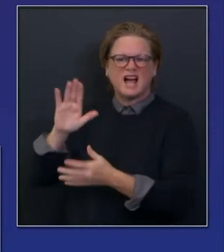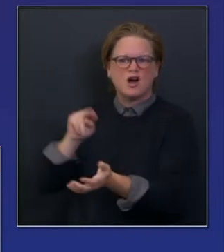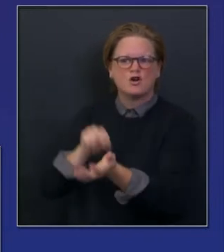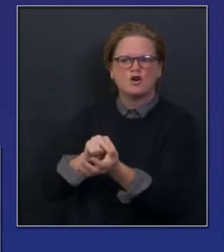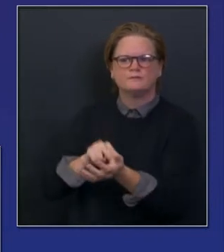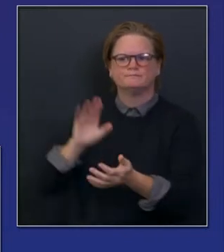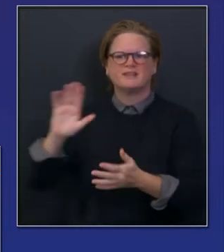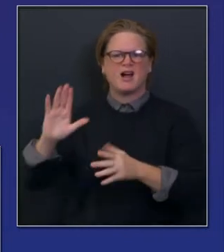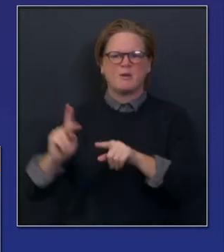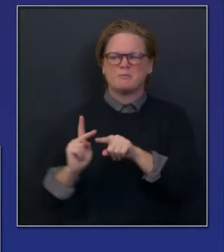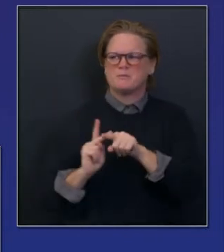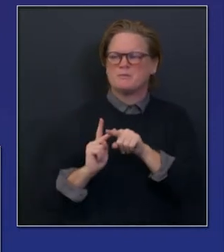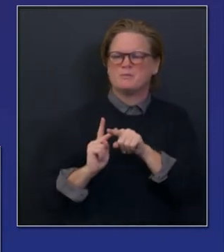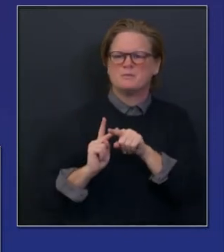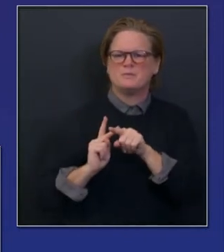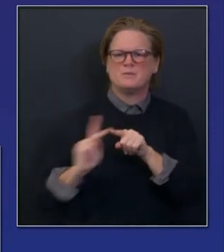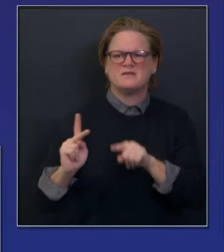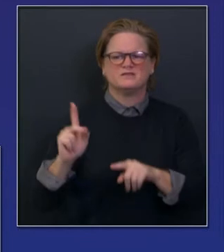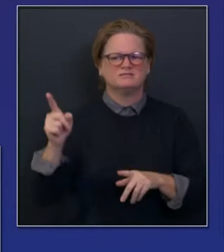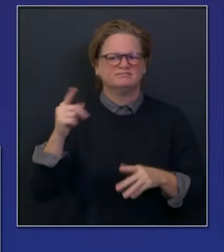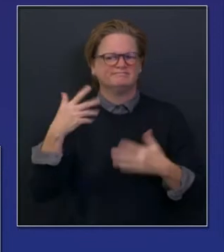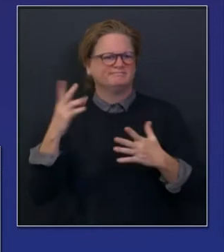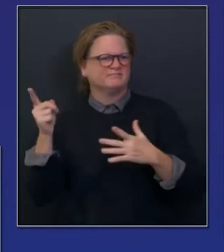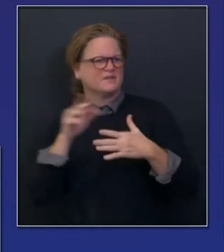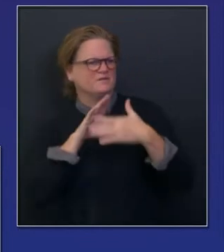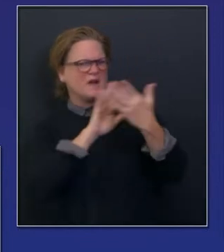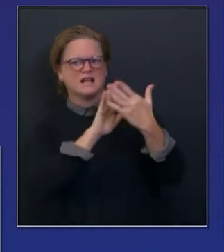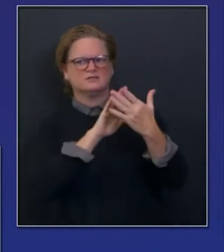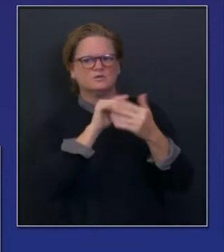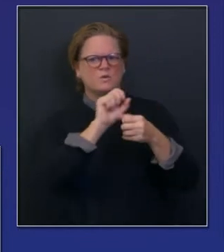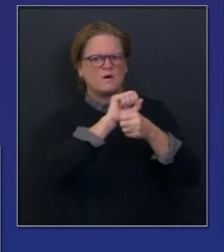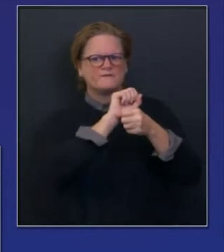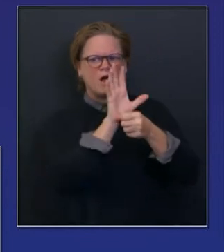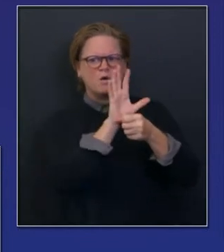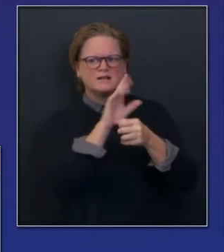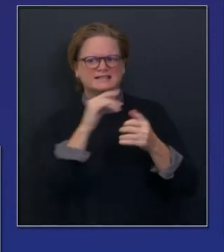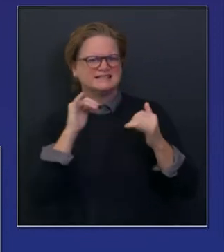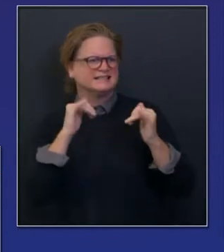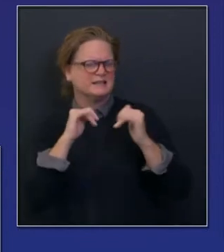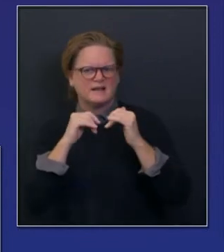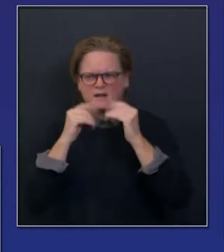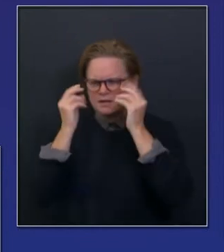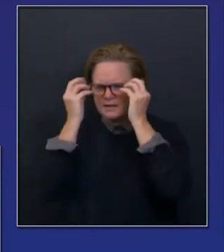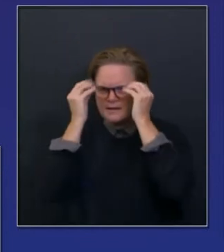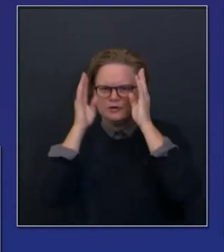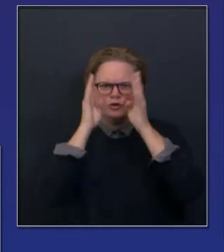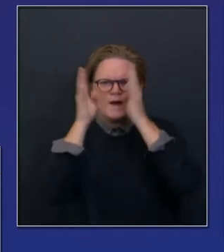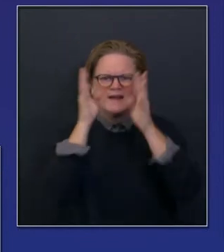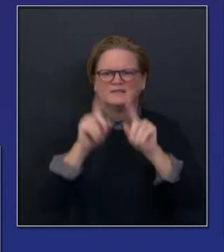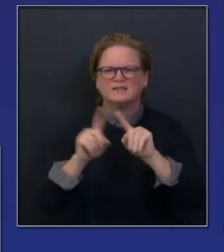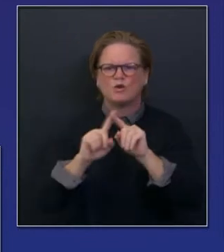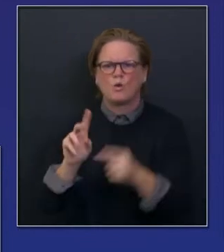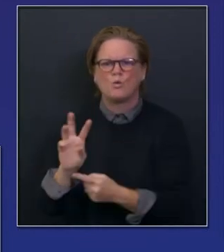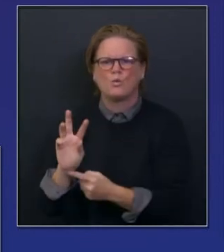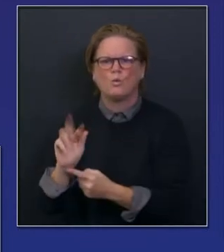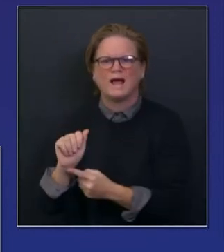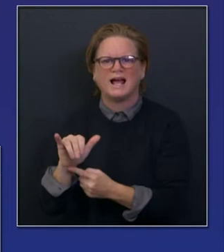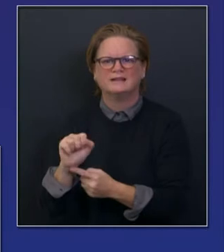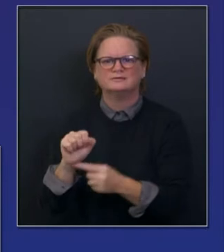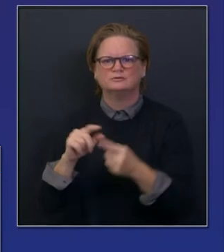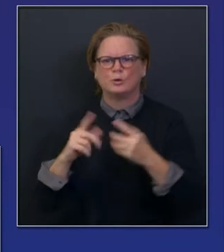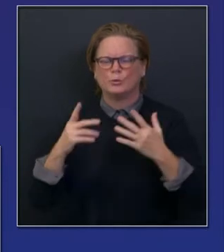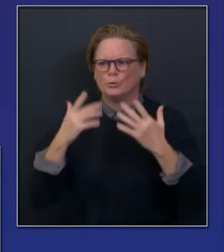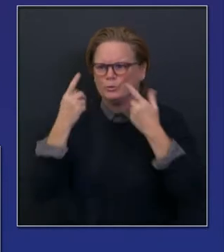maravillosos. Entendiendo que esto es un tiempo muy difícil, que es necesario ser creativos, que es necesario implementar